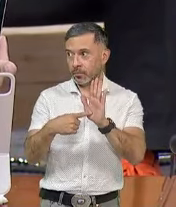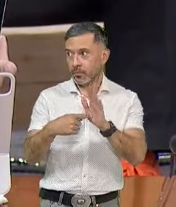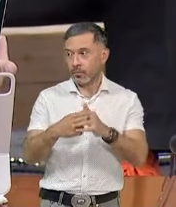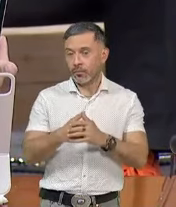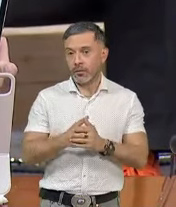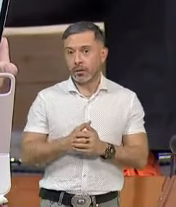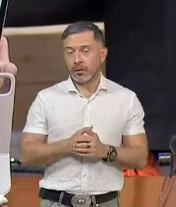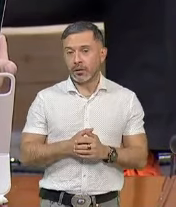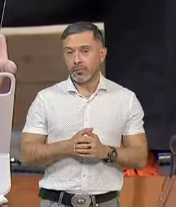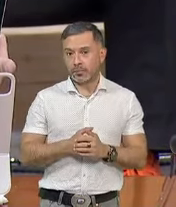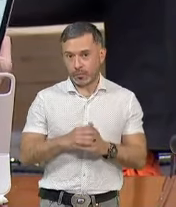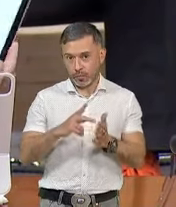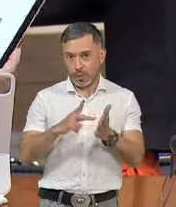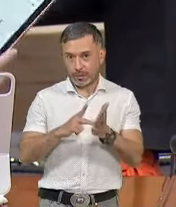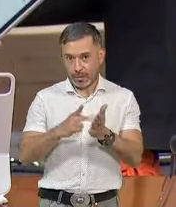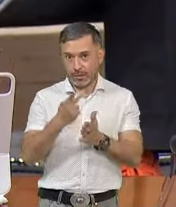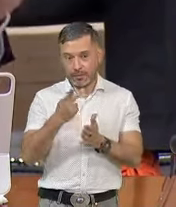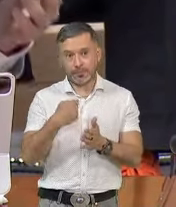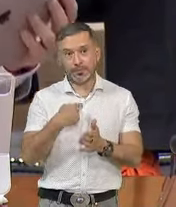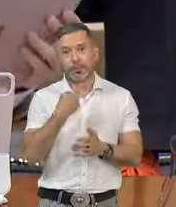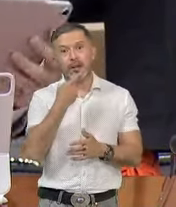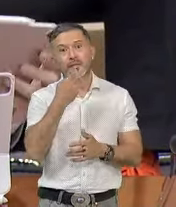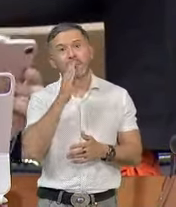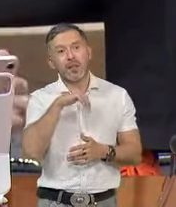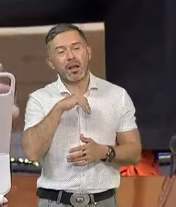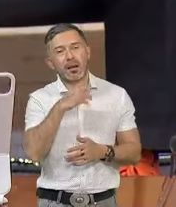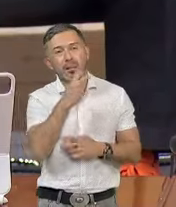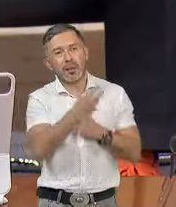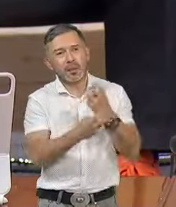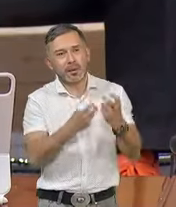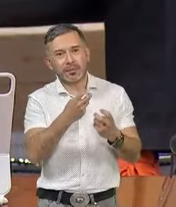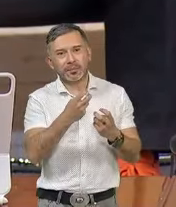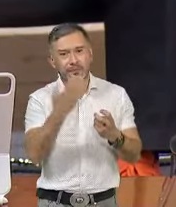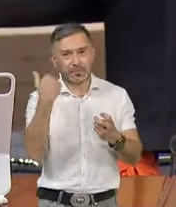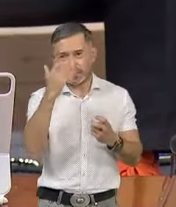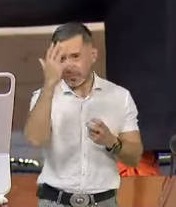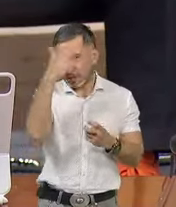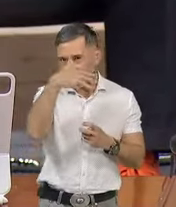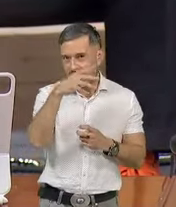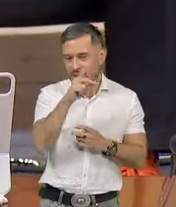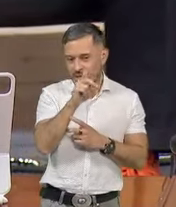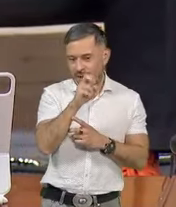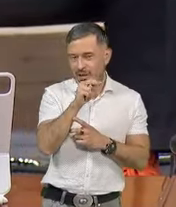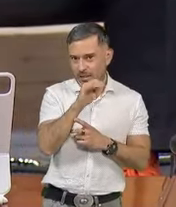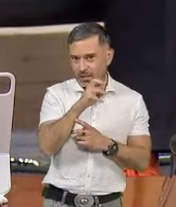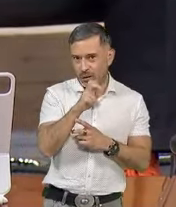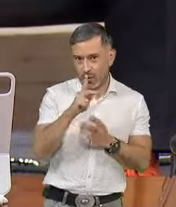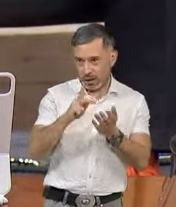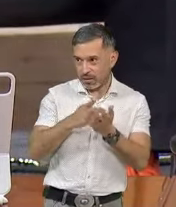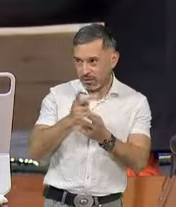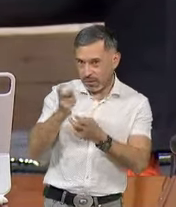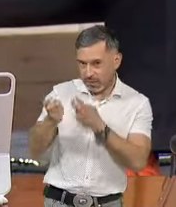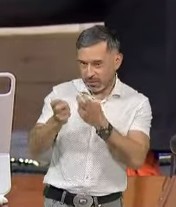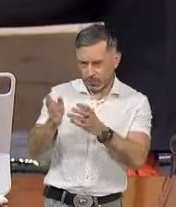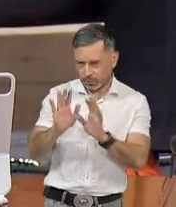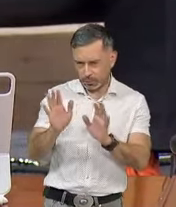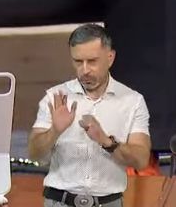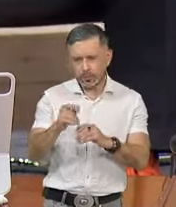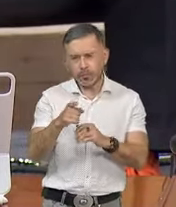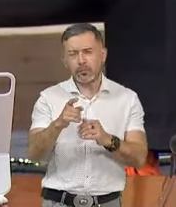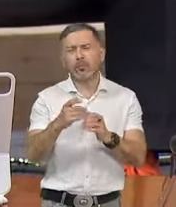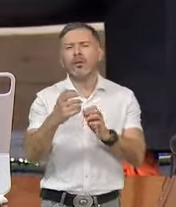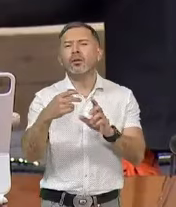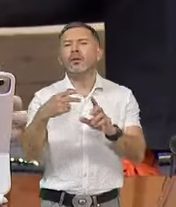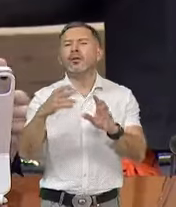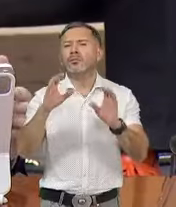eh volver a criticar y Reproducir las críticas que hizo Denis merker de nuestra candidata Pero si ustedes se meten a Google